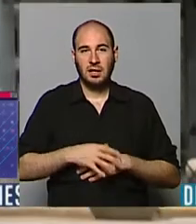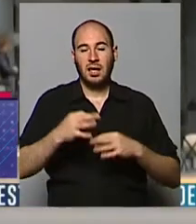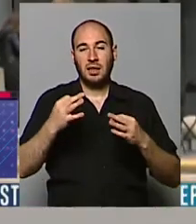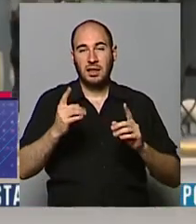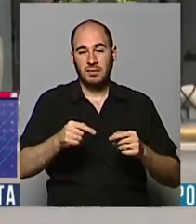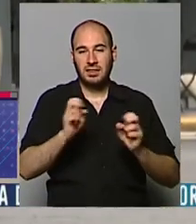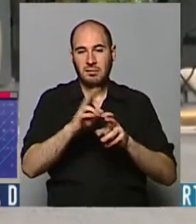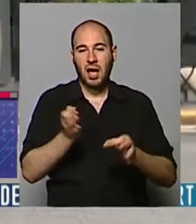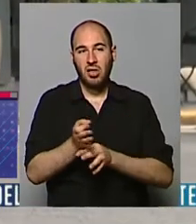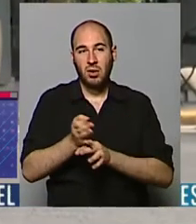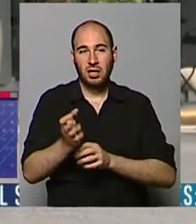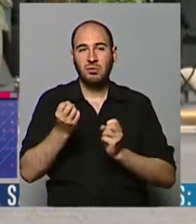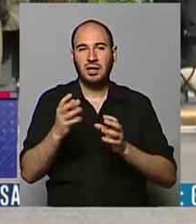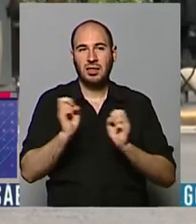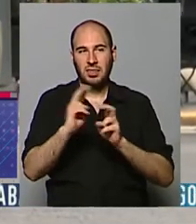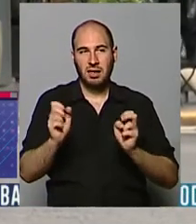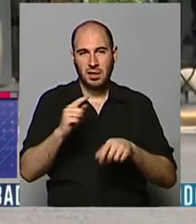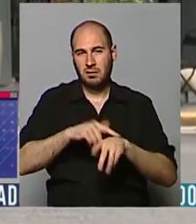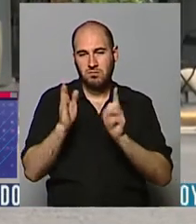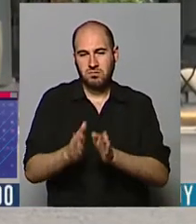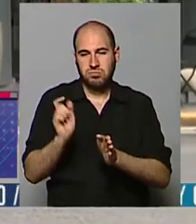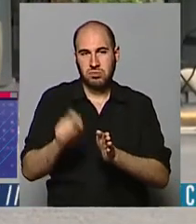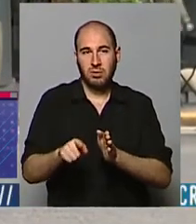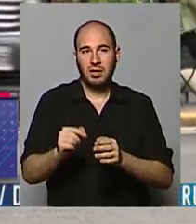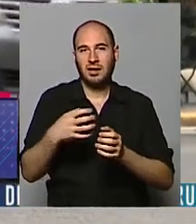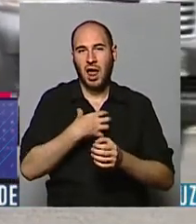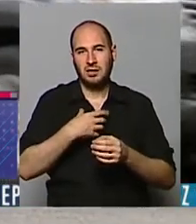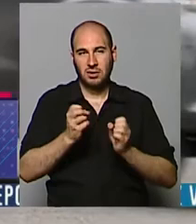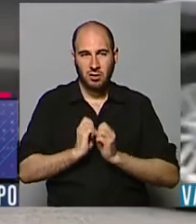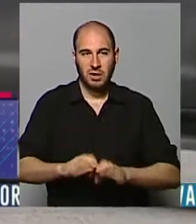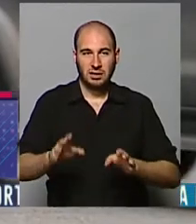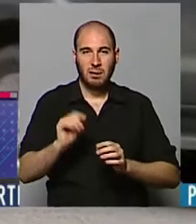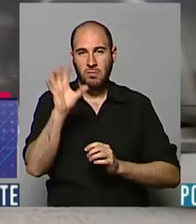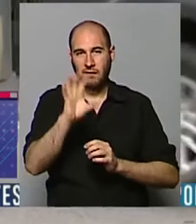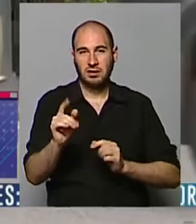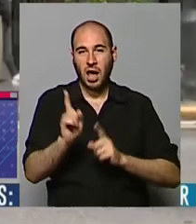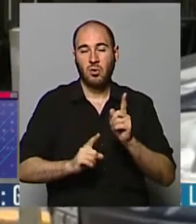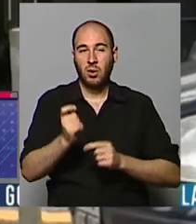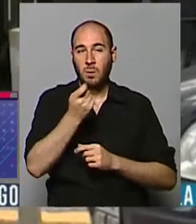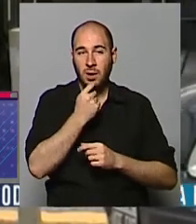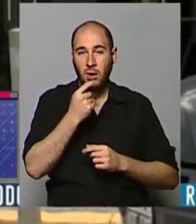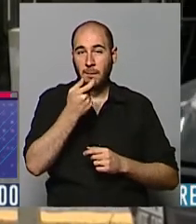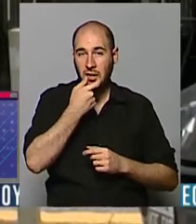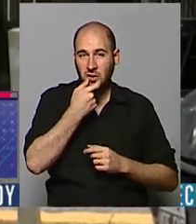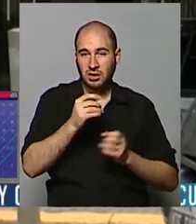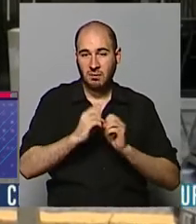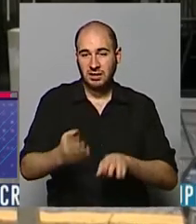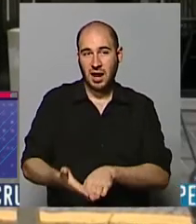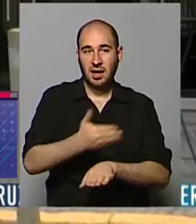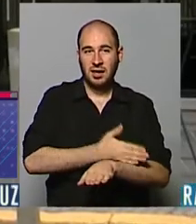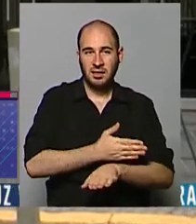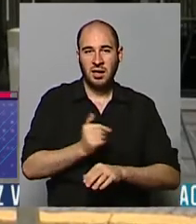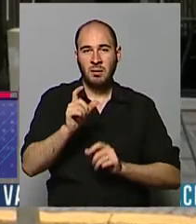obviamente el rubro educación porque es una cuestión sumamente estación al comienzo de las clases en algunas provincias como el caso de mendoza comienzan antes